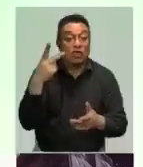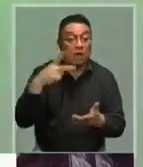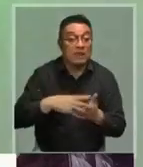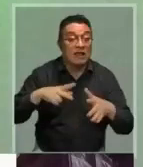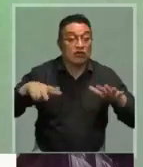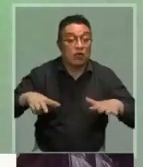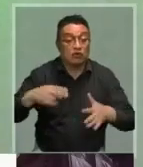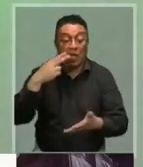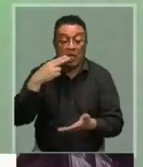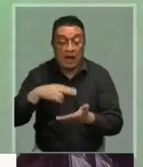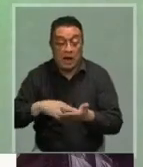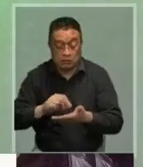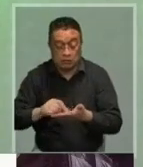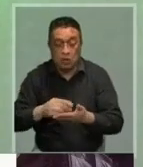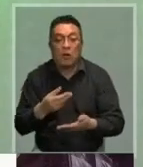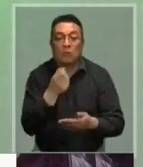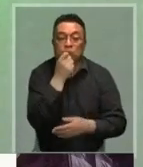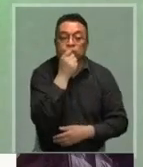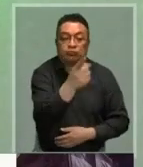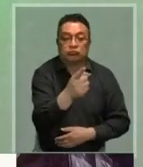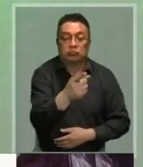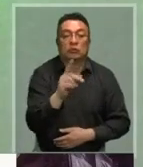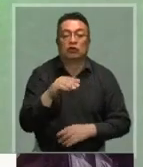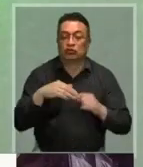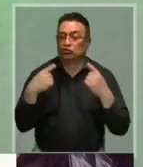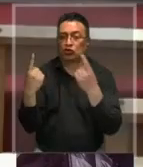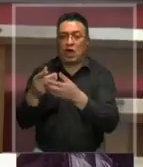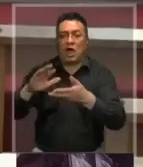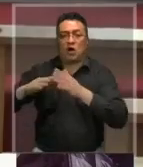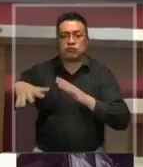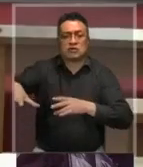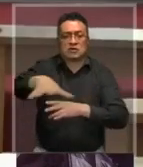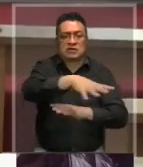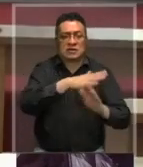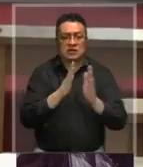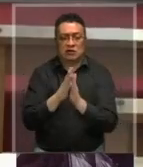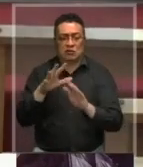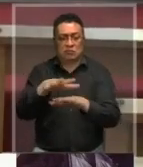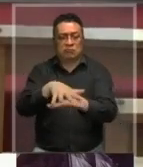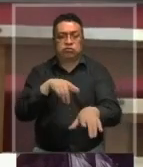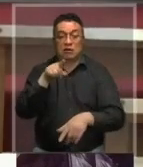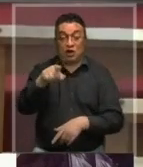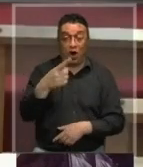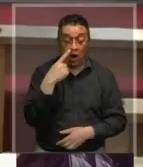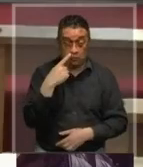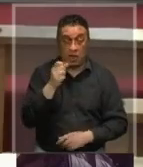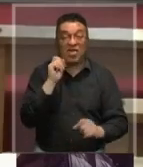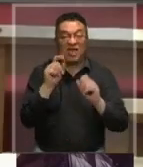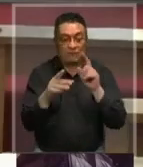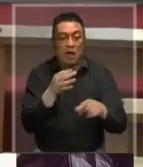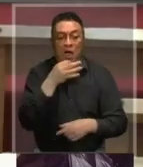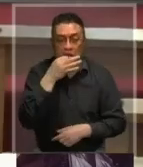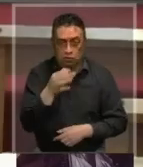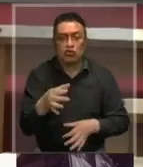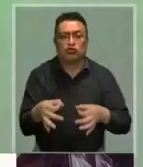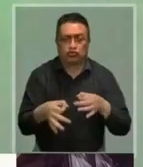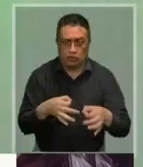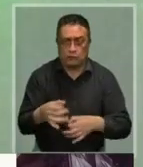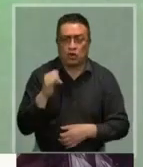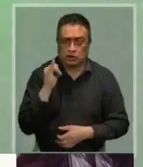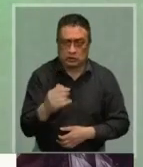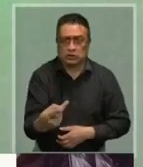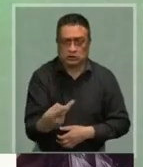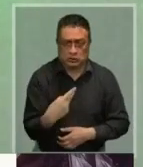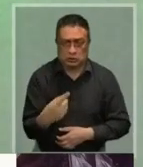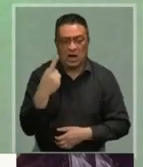201 anunció al pastor Barrera ante toda la comunidad él en su defensa reconoció que fueron novios pero asegura